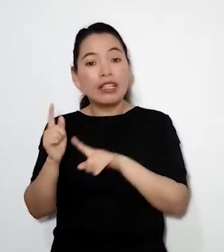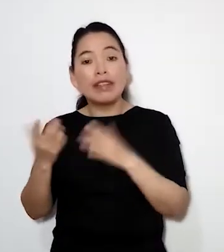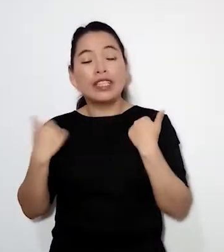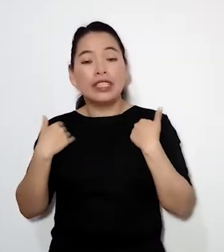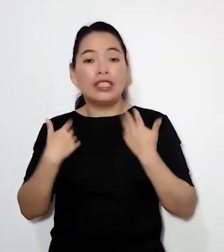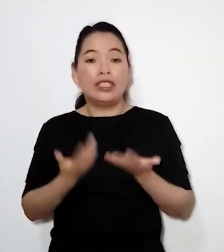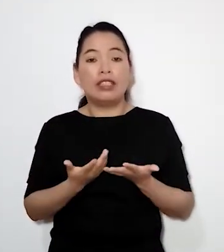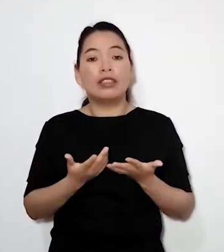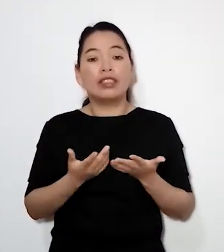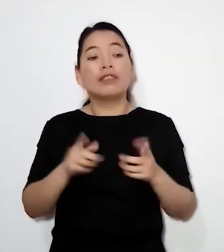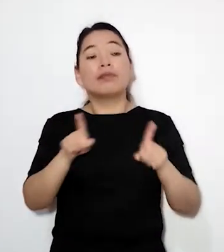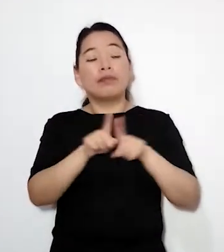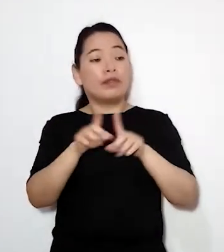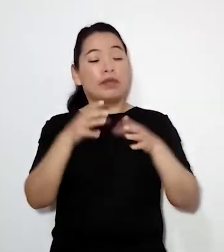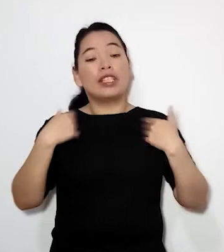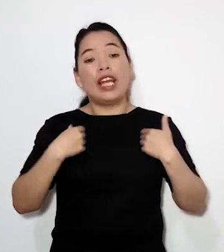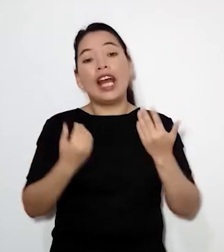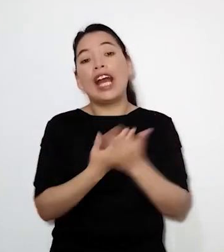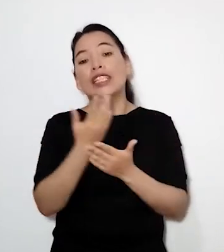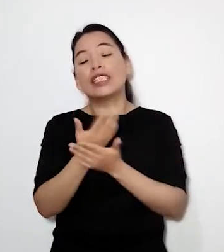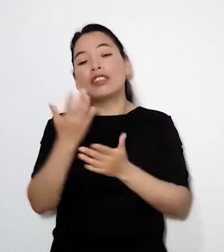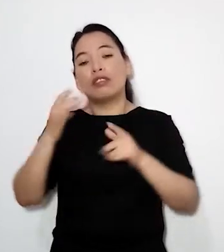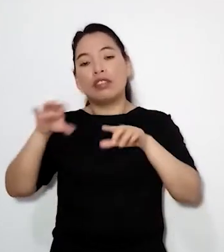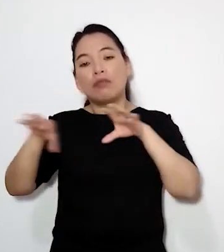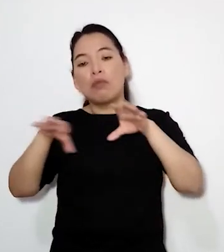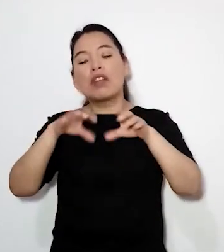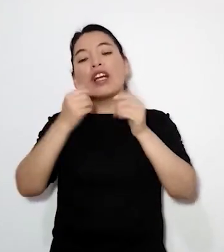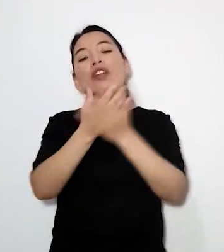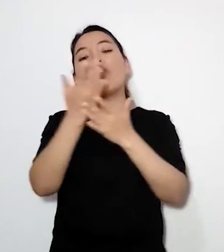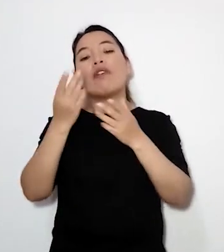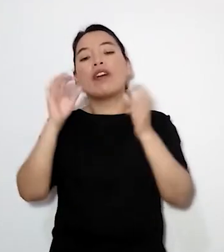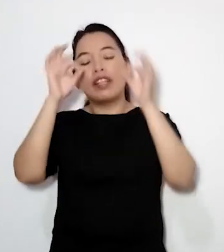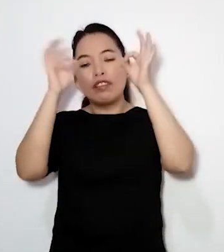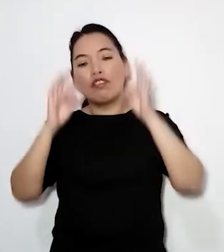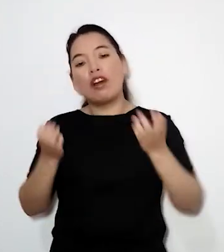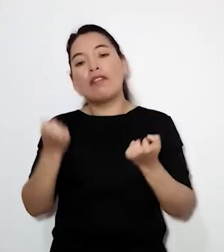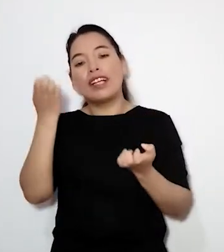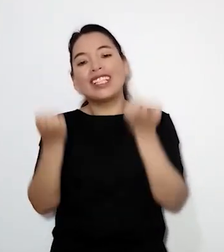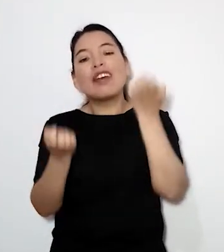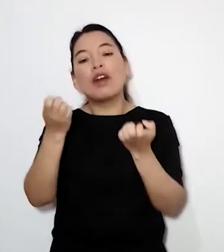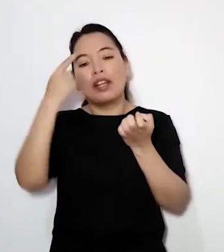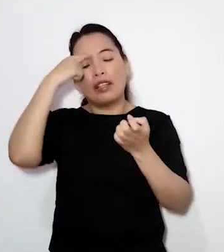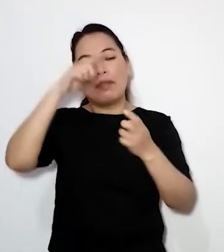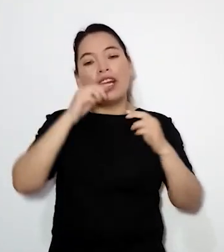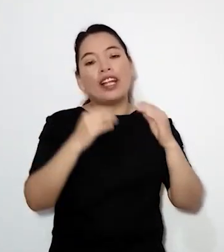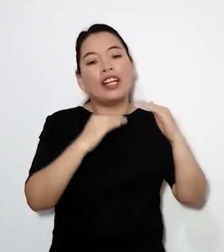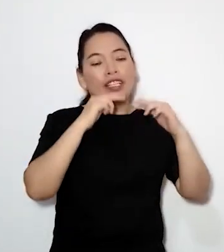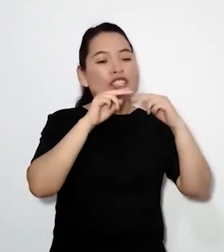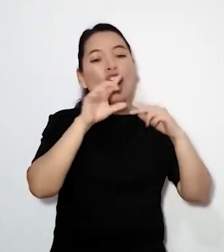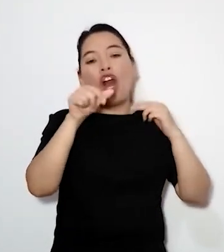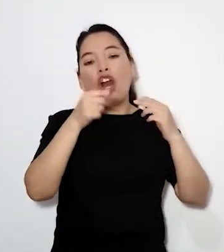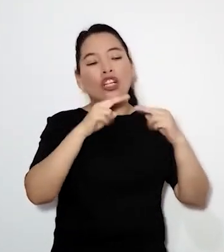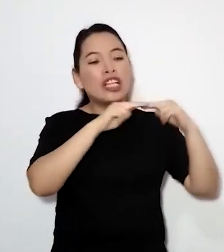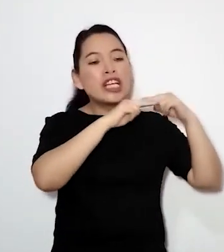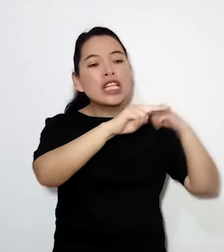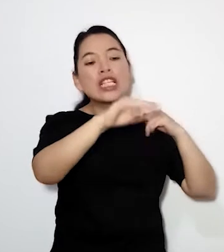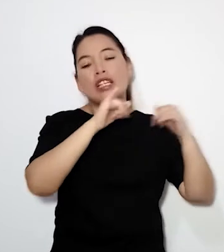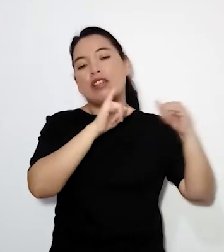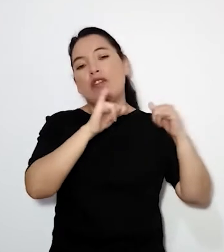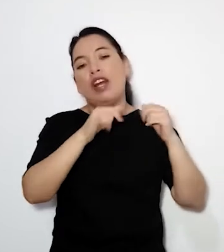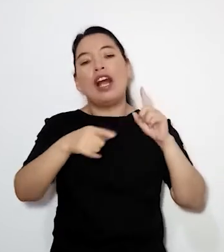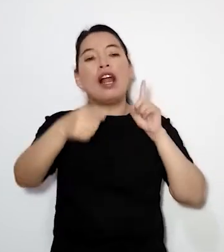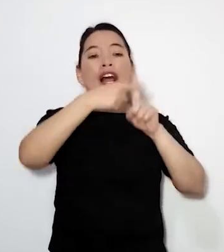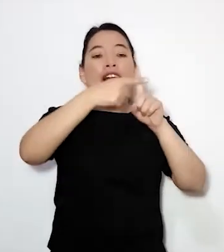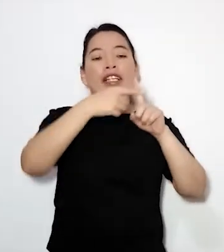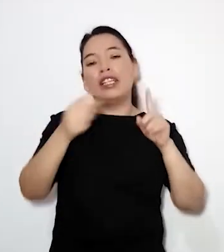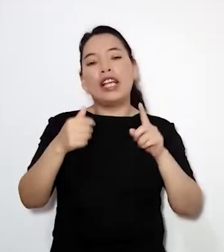de evaluación que no estigmaticen, ni creen etiquetas, ni generen modelos de éxito y fracaso. Ahí esto se vincula con toda la discusión